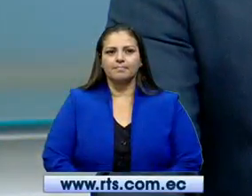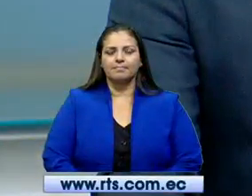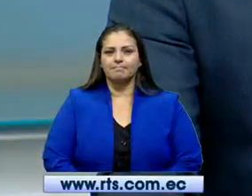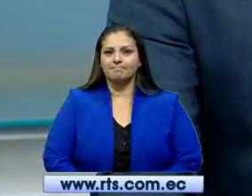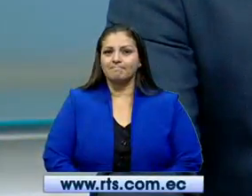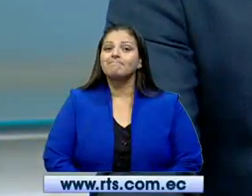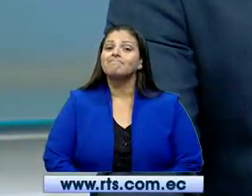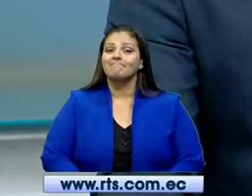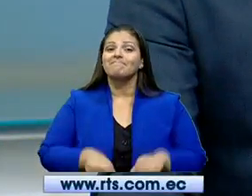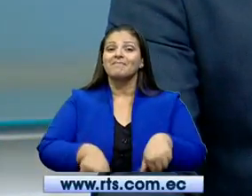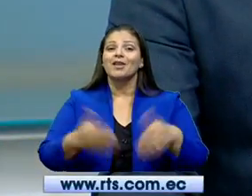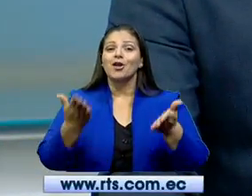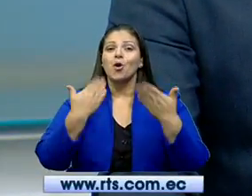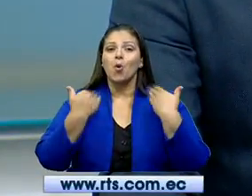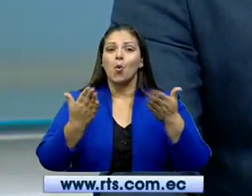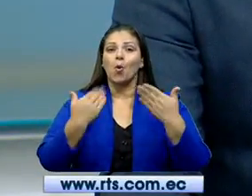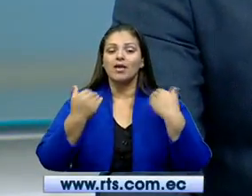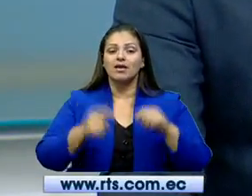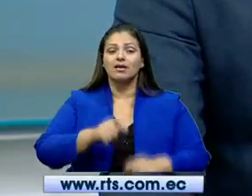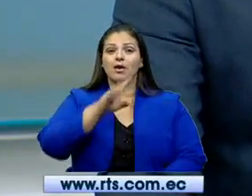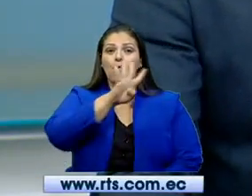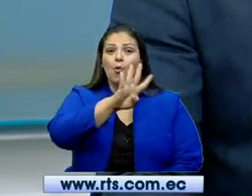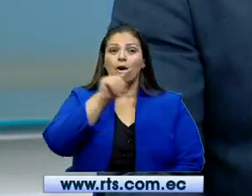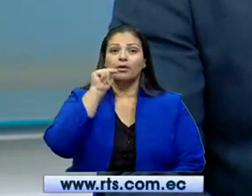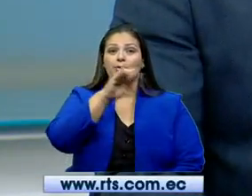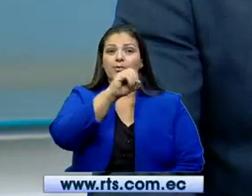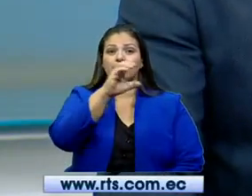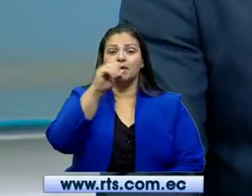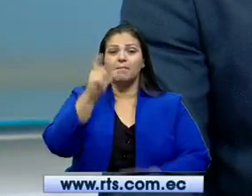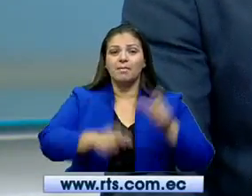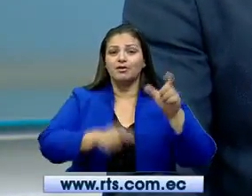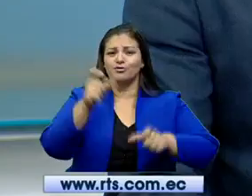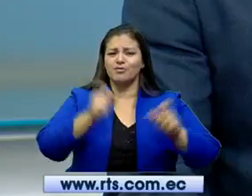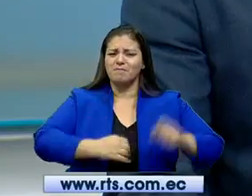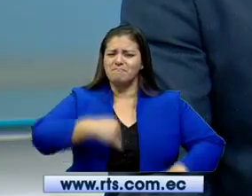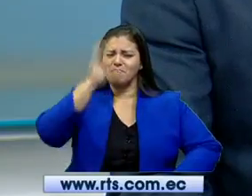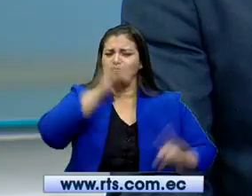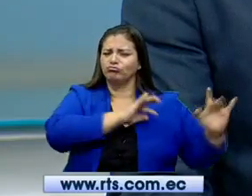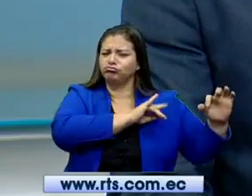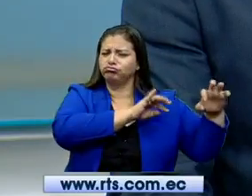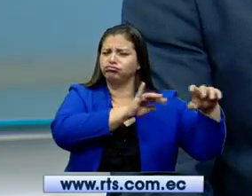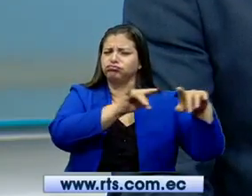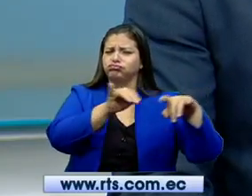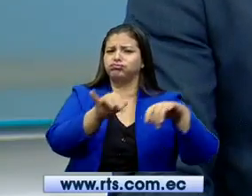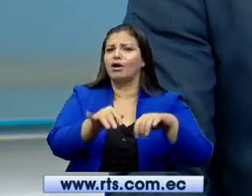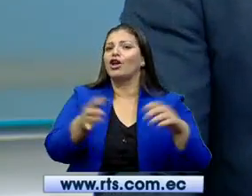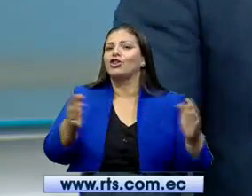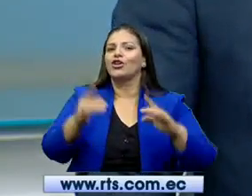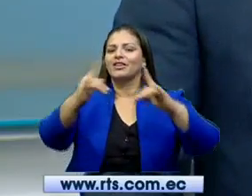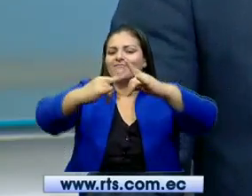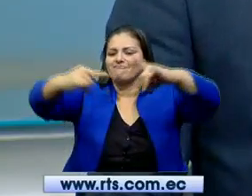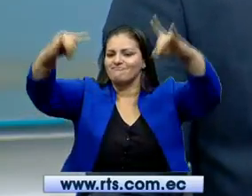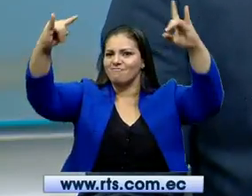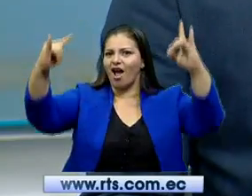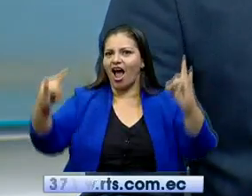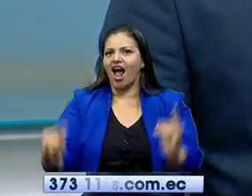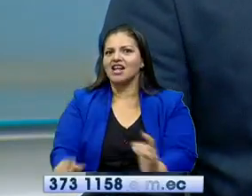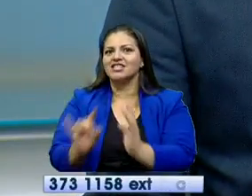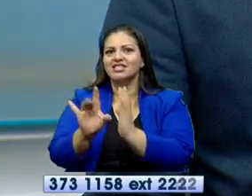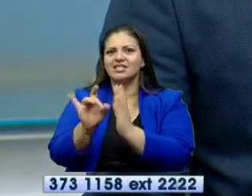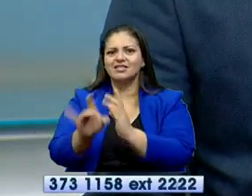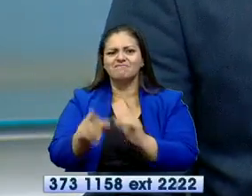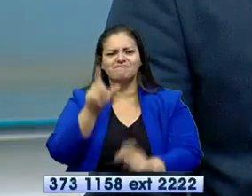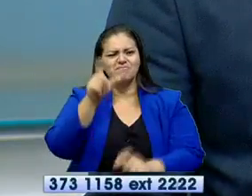Con la visita estimada de más de 4.000 asistentes, culminó este domingo el Tattoo Fest Guayaquil 2017. La actividad convocó a decenas